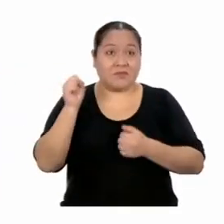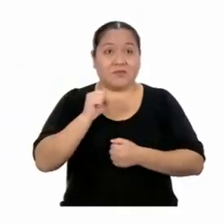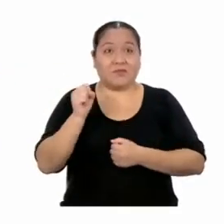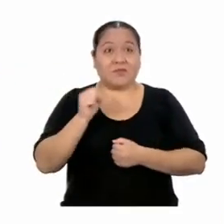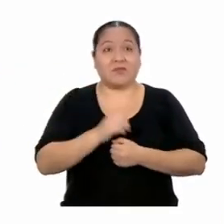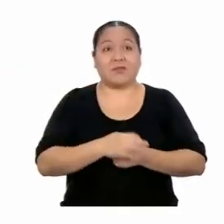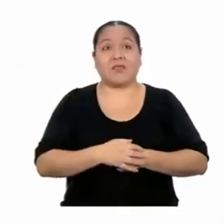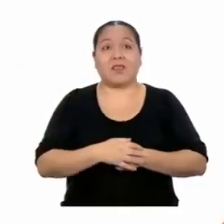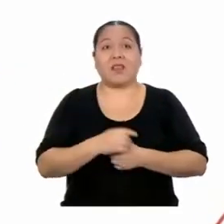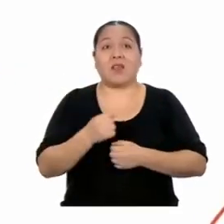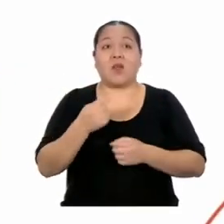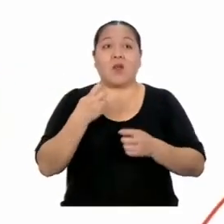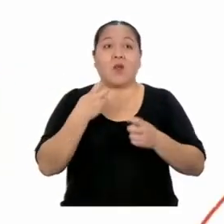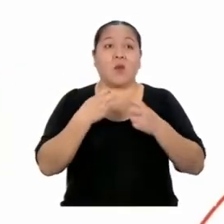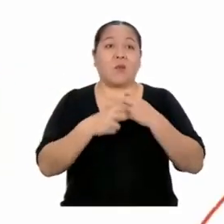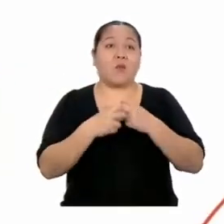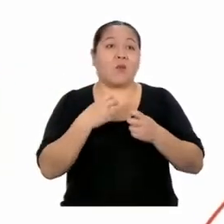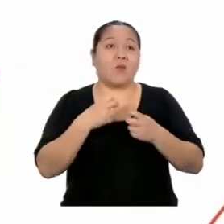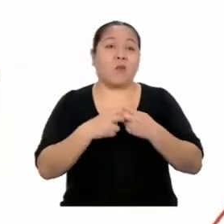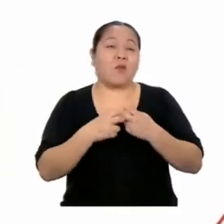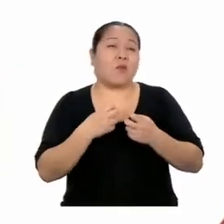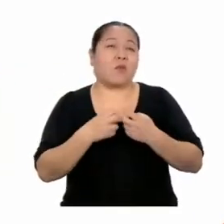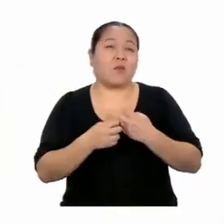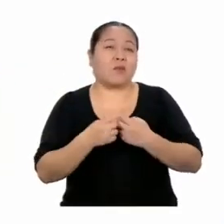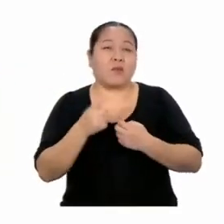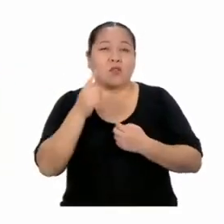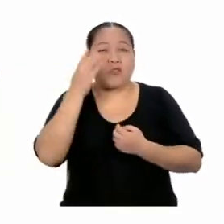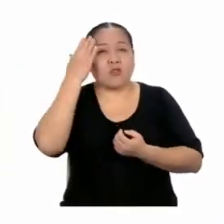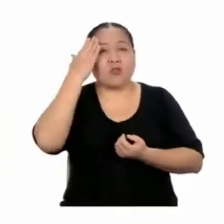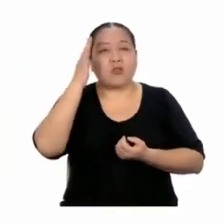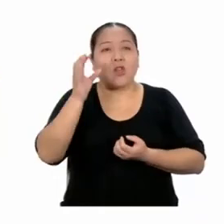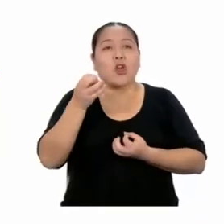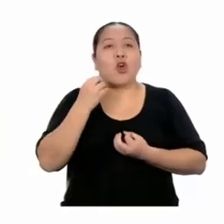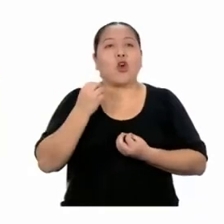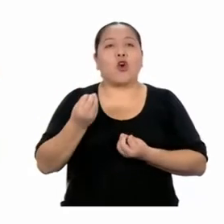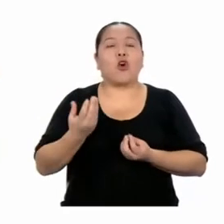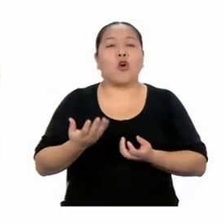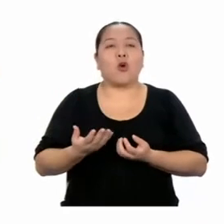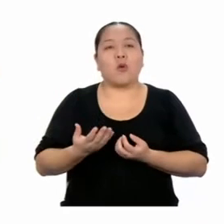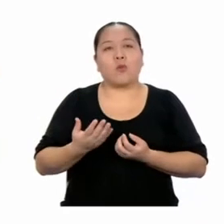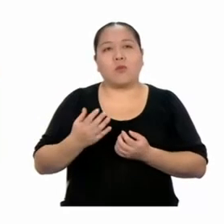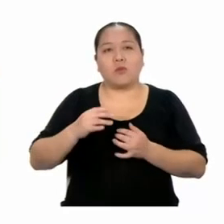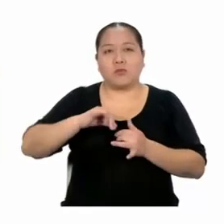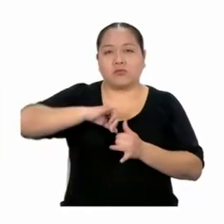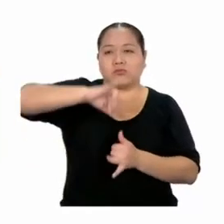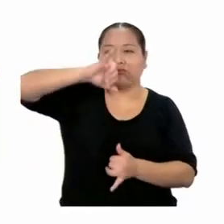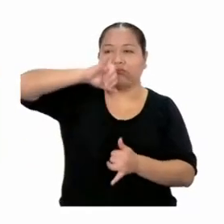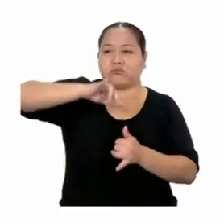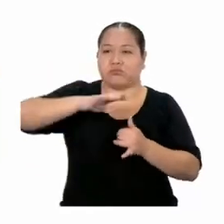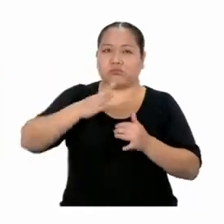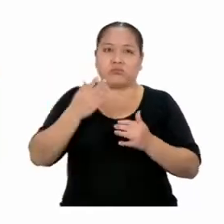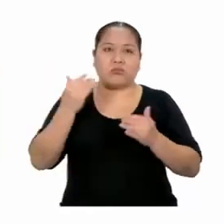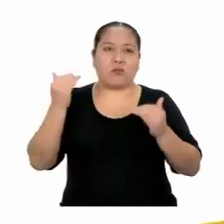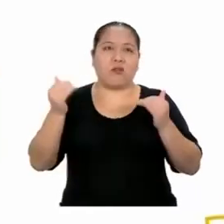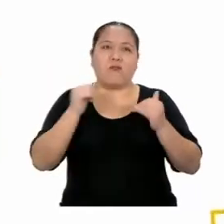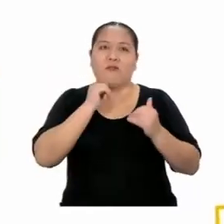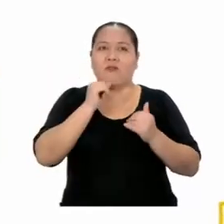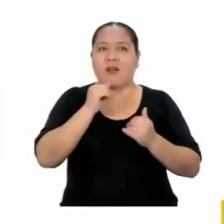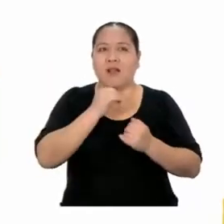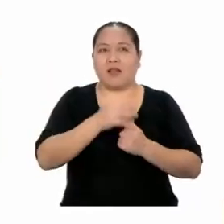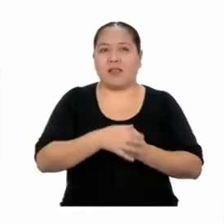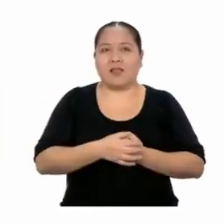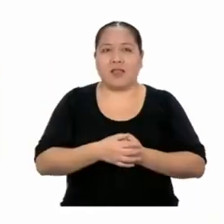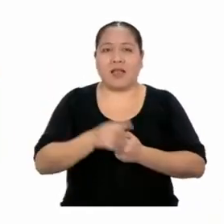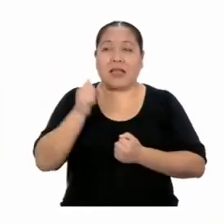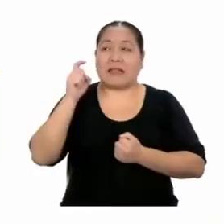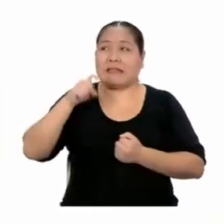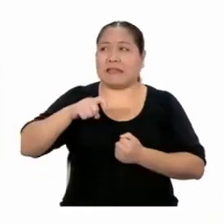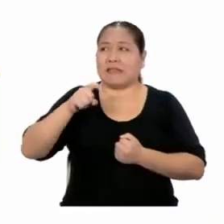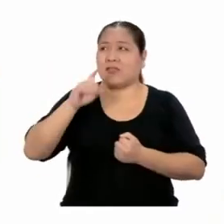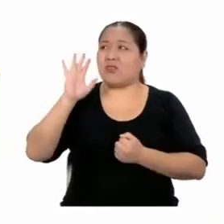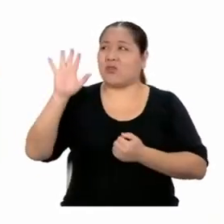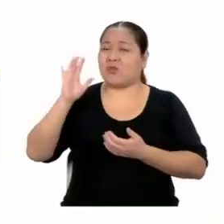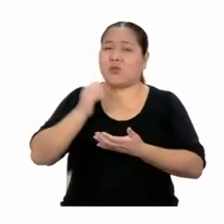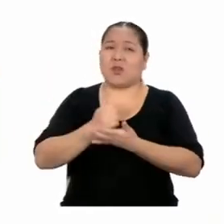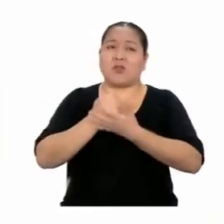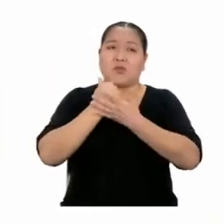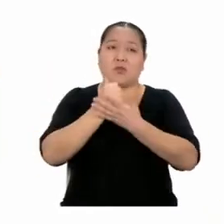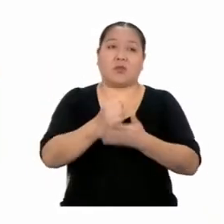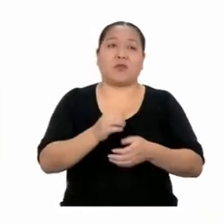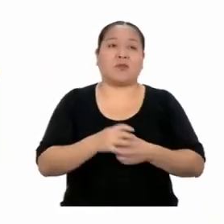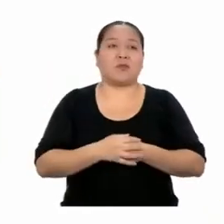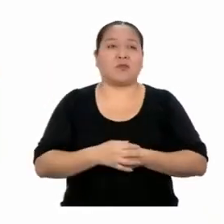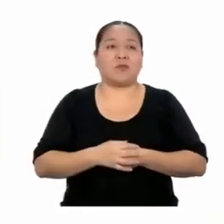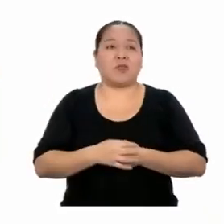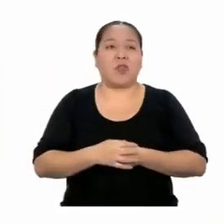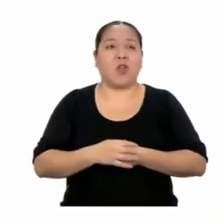problema viene porque no se me ocurre cómo calcular la longitud de los otros dos lados. Ahí es donde necesito su ayuda. Muy